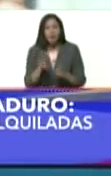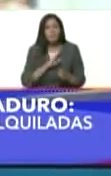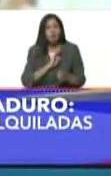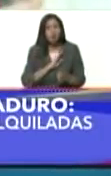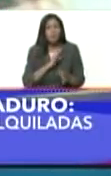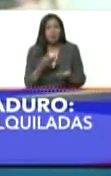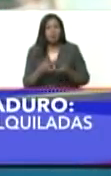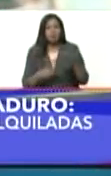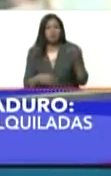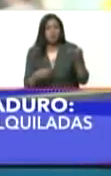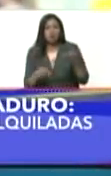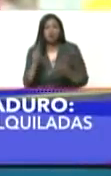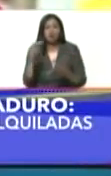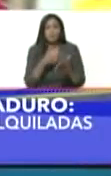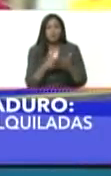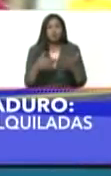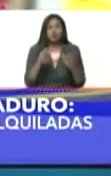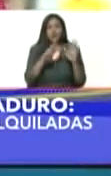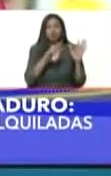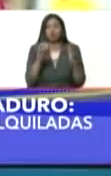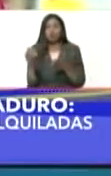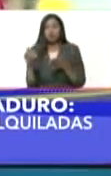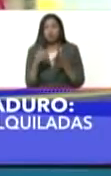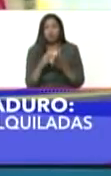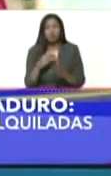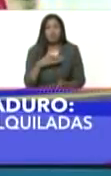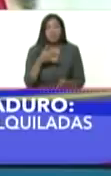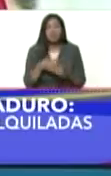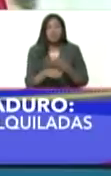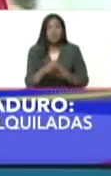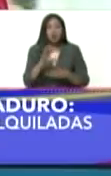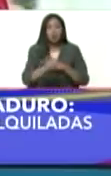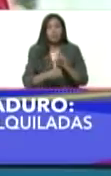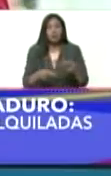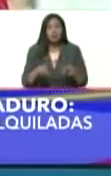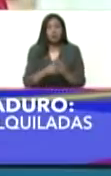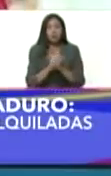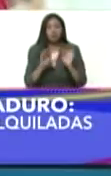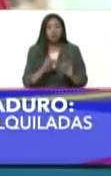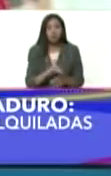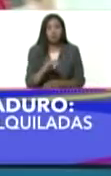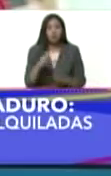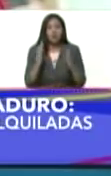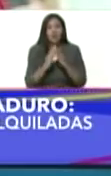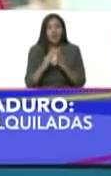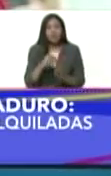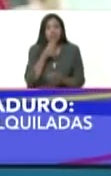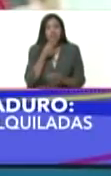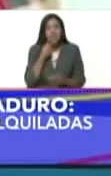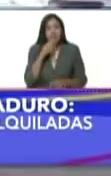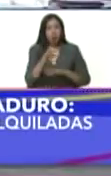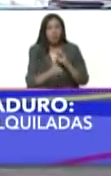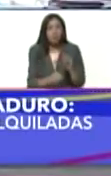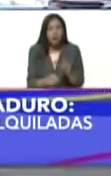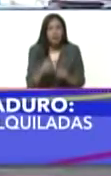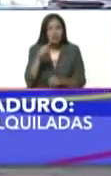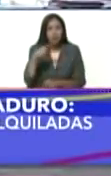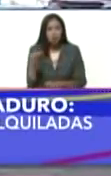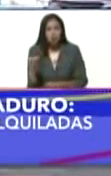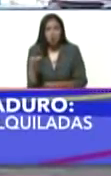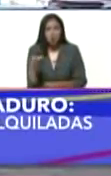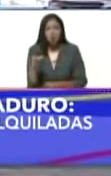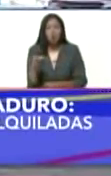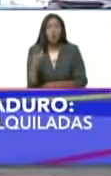vivienda 2.800.000. ¿Ellos pudieran salir a comprar al mercado capitalista una casa tan bella como esta?